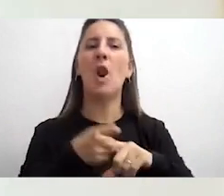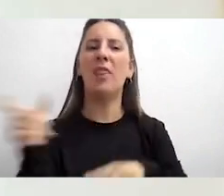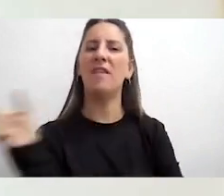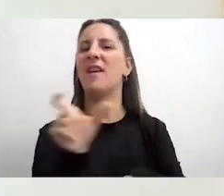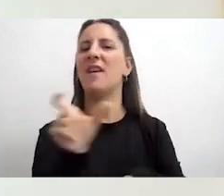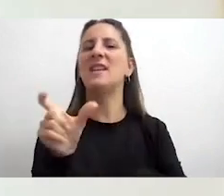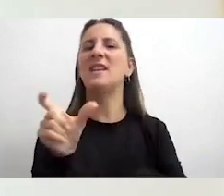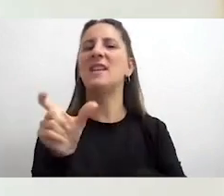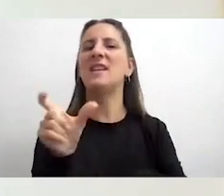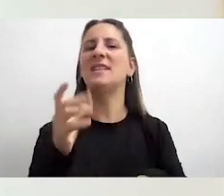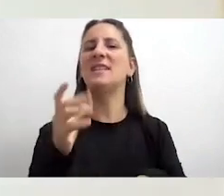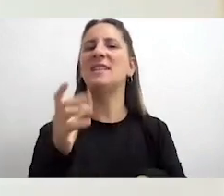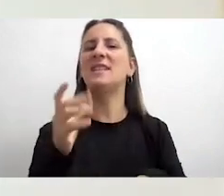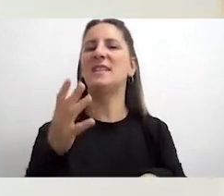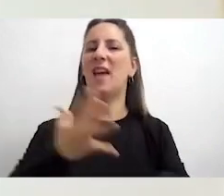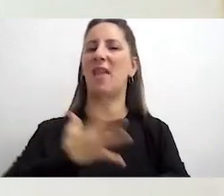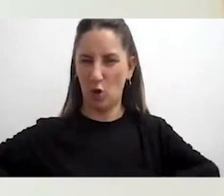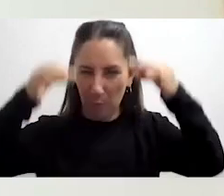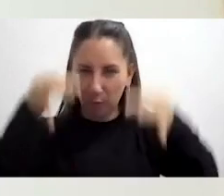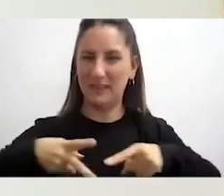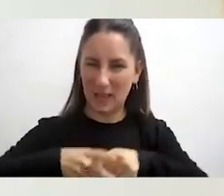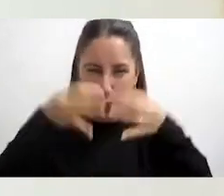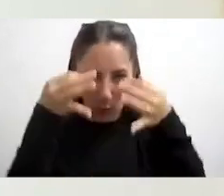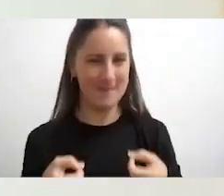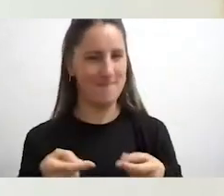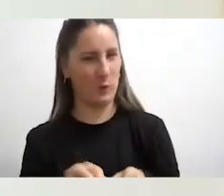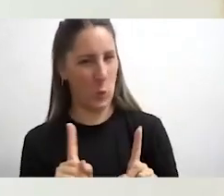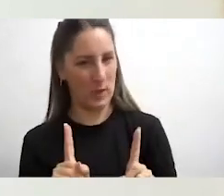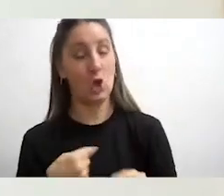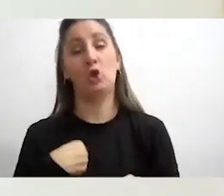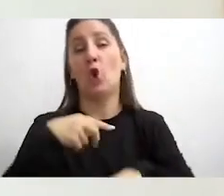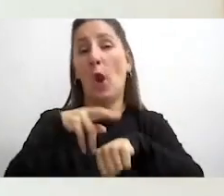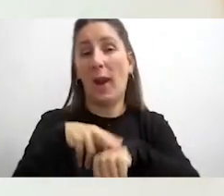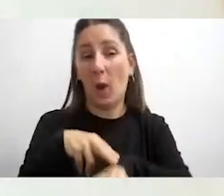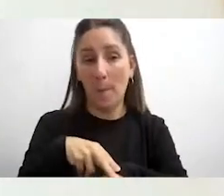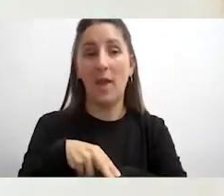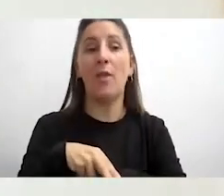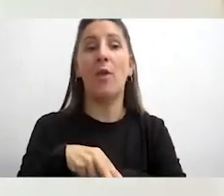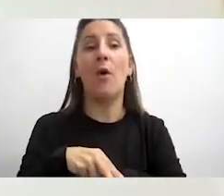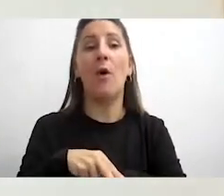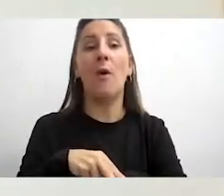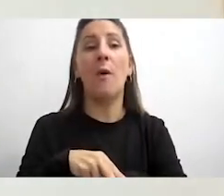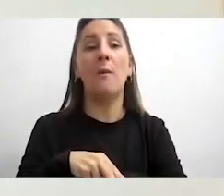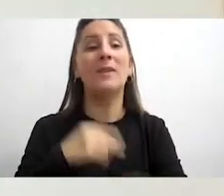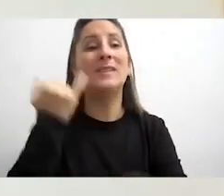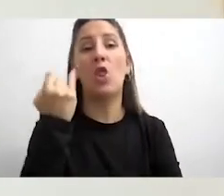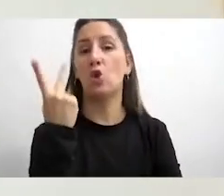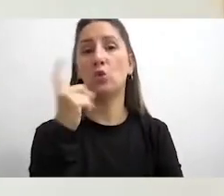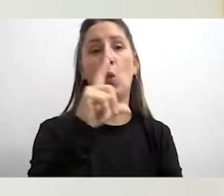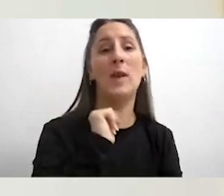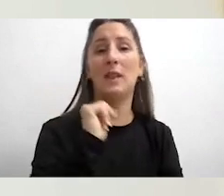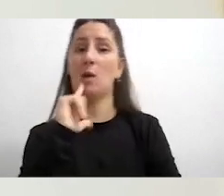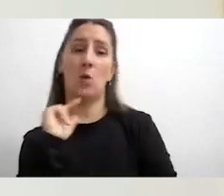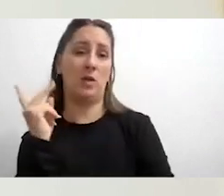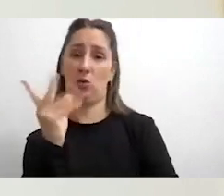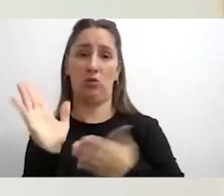pero quizás no es lo técnicamente correcto. Ahí yo sugiero, puede ser una locura, pero tener dos cuentas no es tan